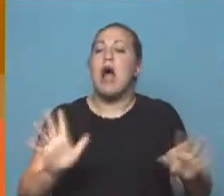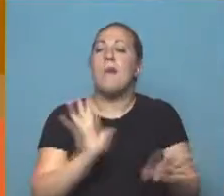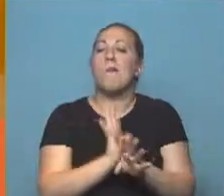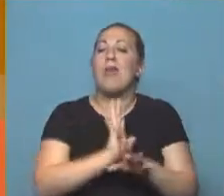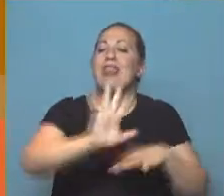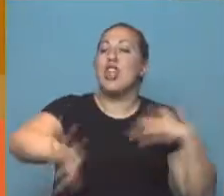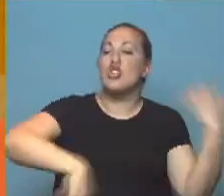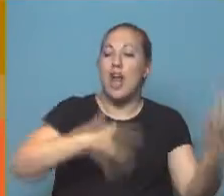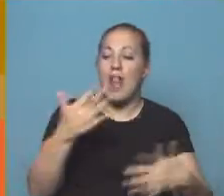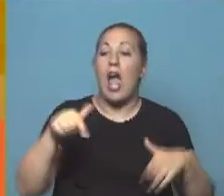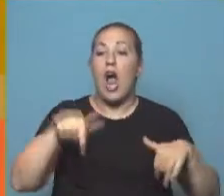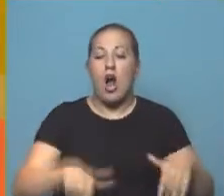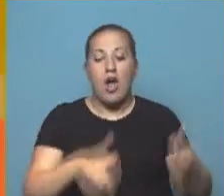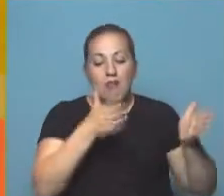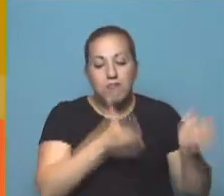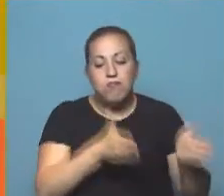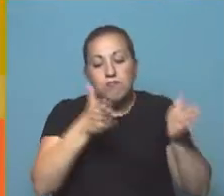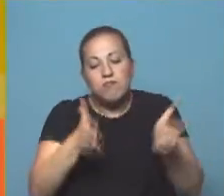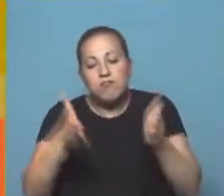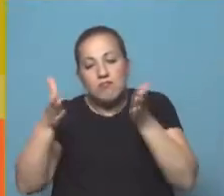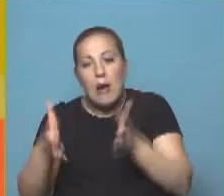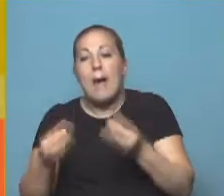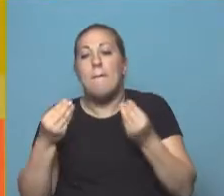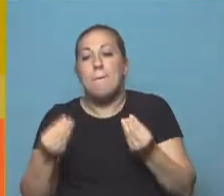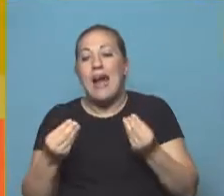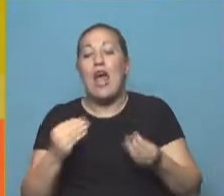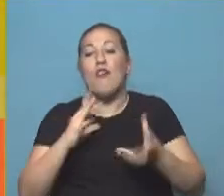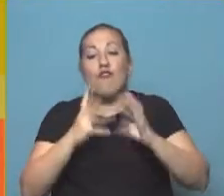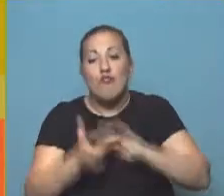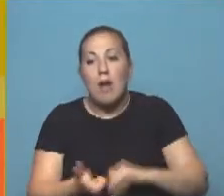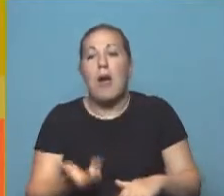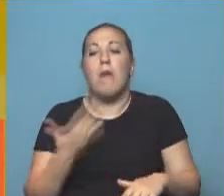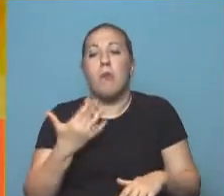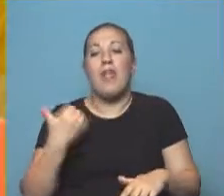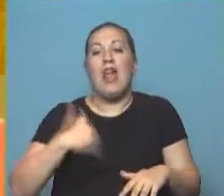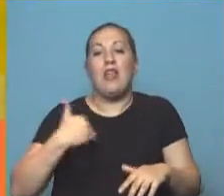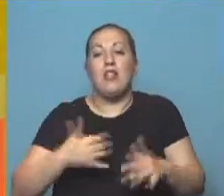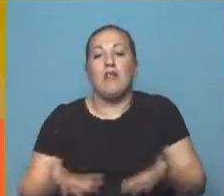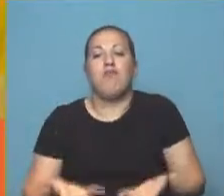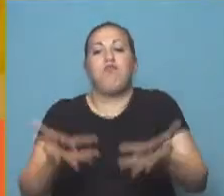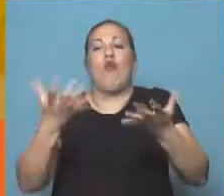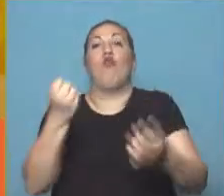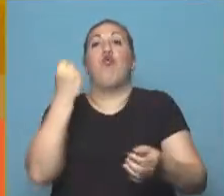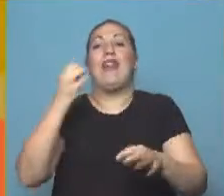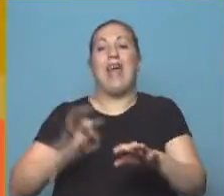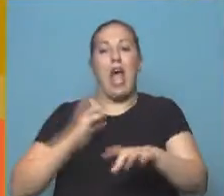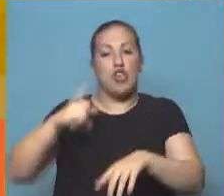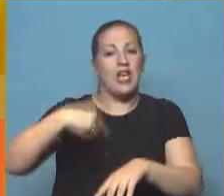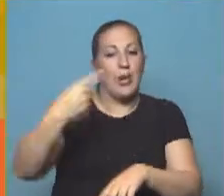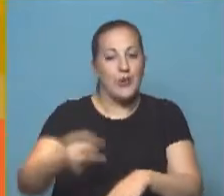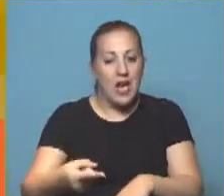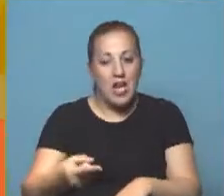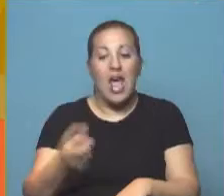y ahora se están alineando todos los patitos para que las condiciones de posibilidad estén para que Argentina crezca fuertemente el año que viene. De hecho,